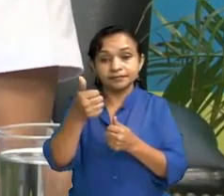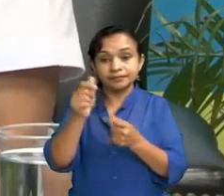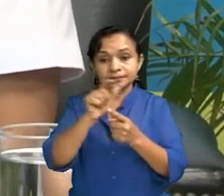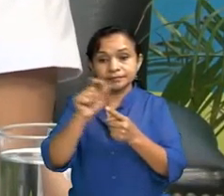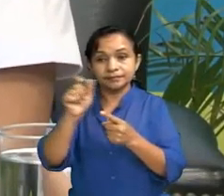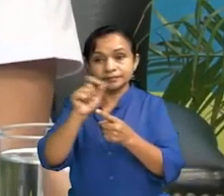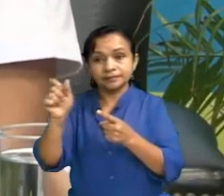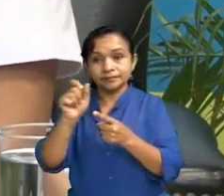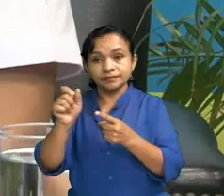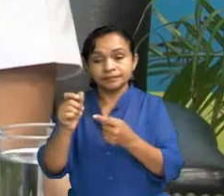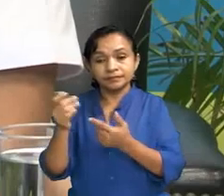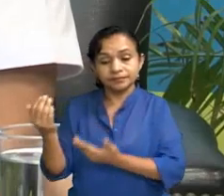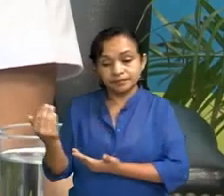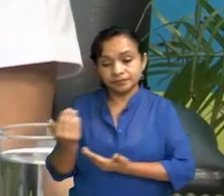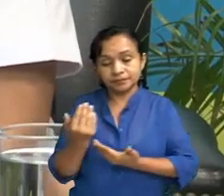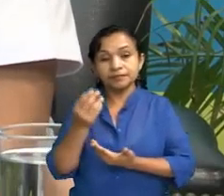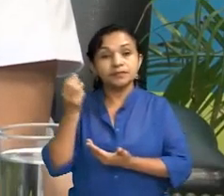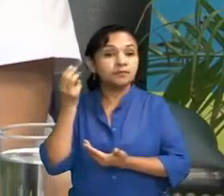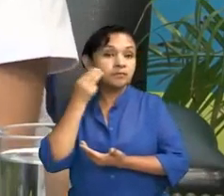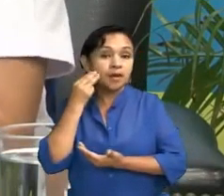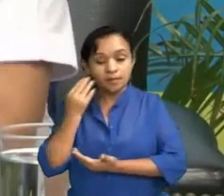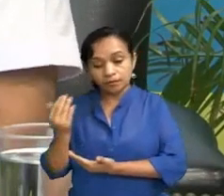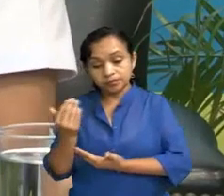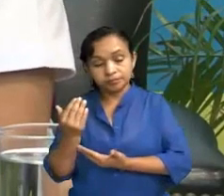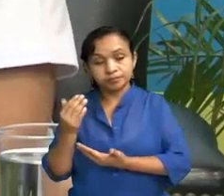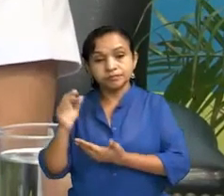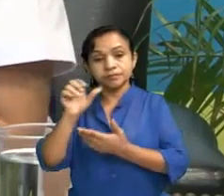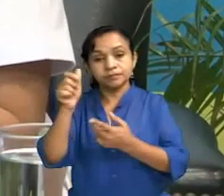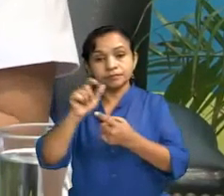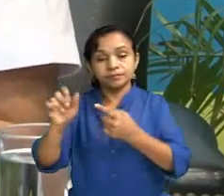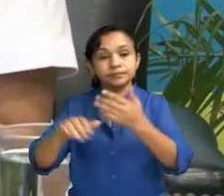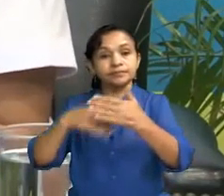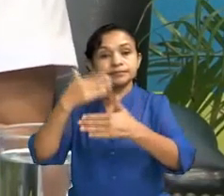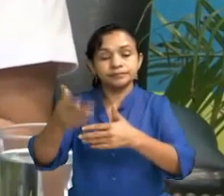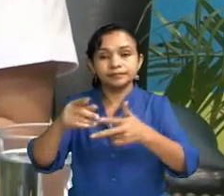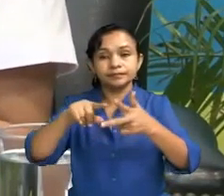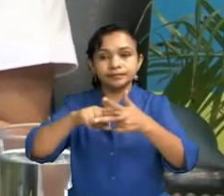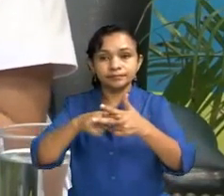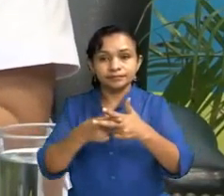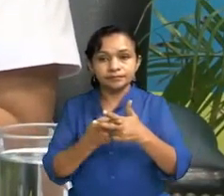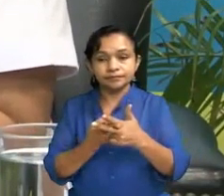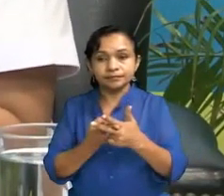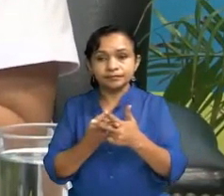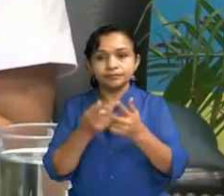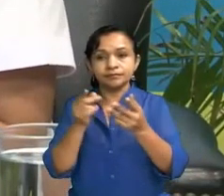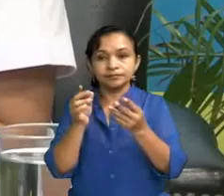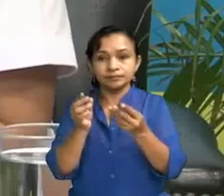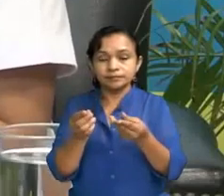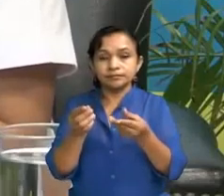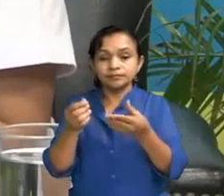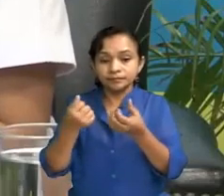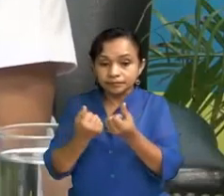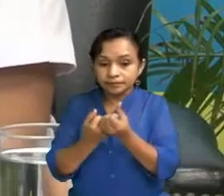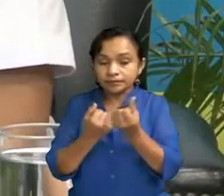es lactancia materna exclusiva, y ya después de los 6 meses que se le inicia lo que es la alimentación